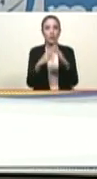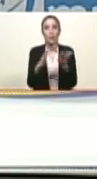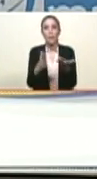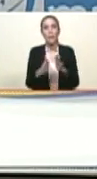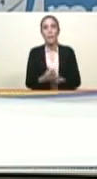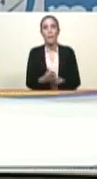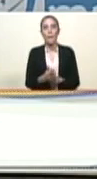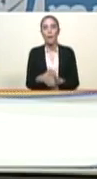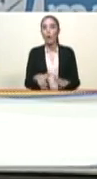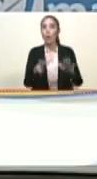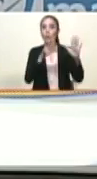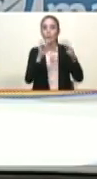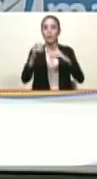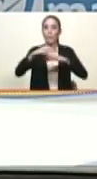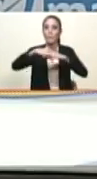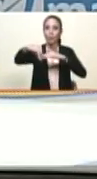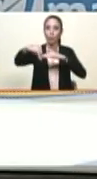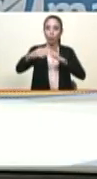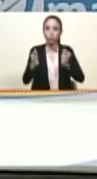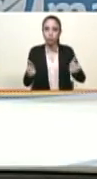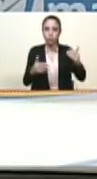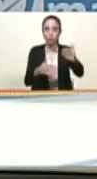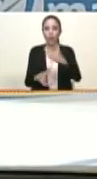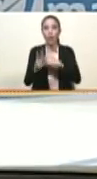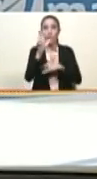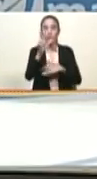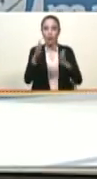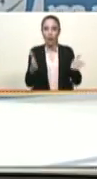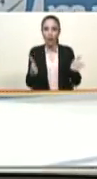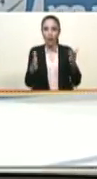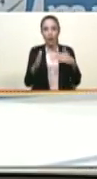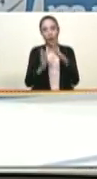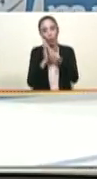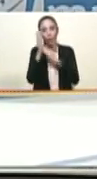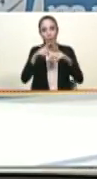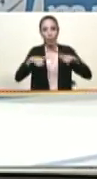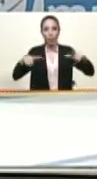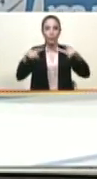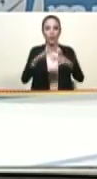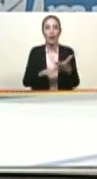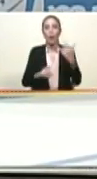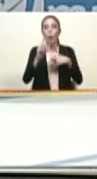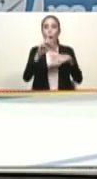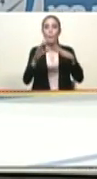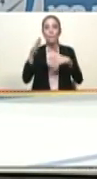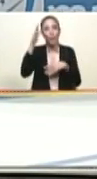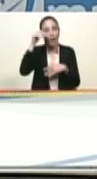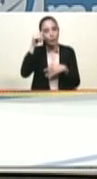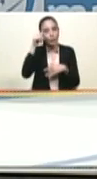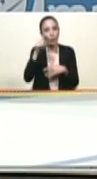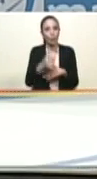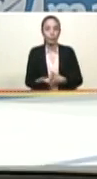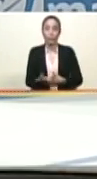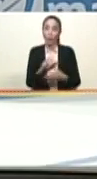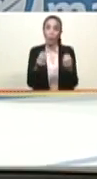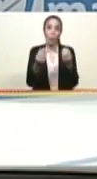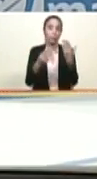de 80 metros cuadrados, de tres habitaciones, dos baños y salas se pueden construir con 700 mil millones de